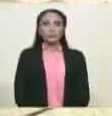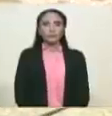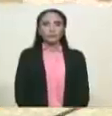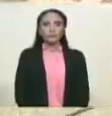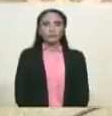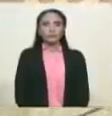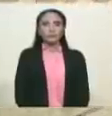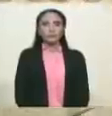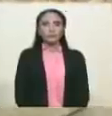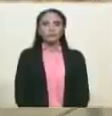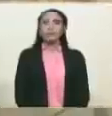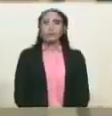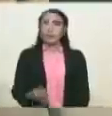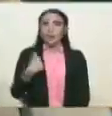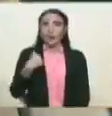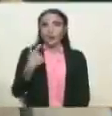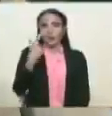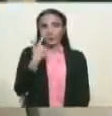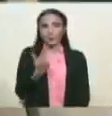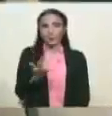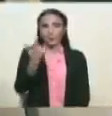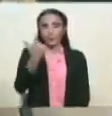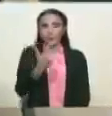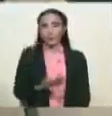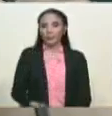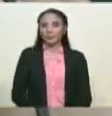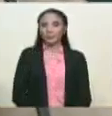Cuando digo las cosas es porque tengo la bola en la mano, mira.